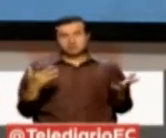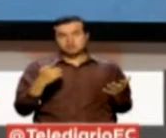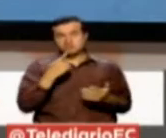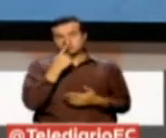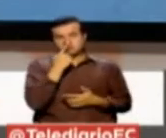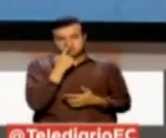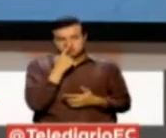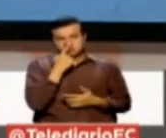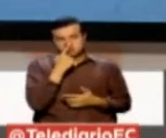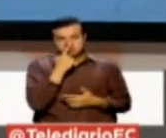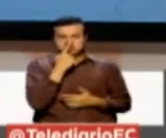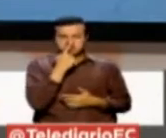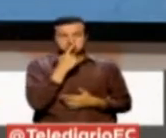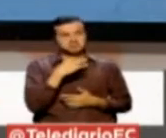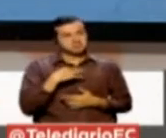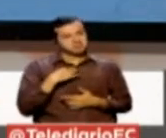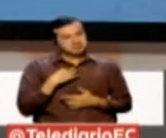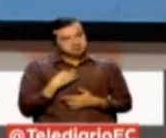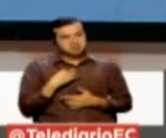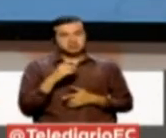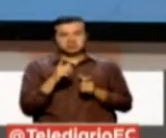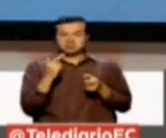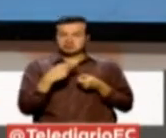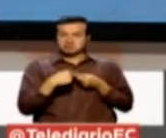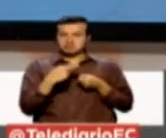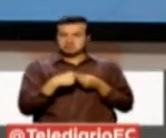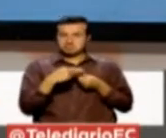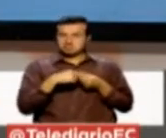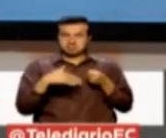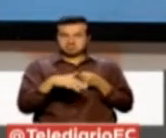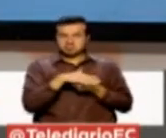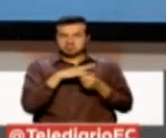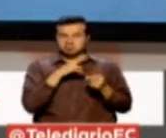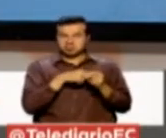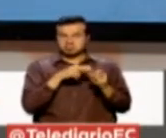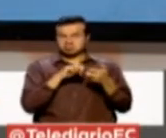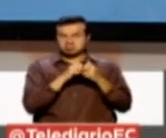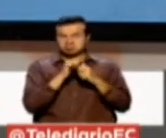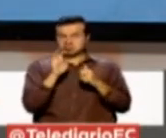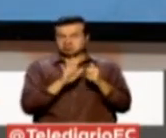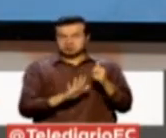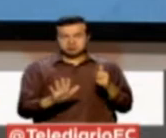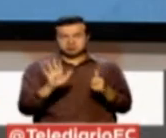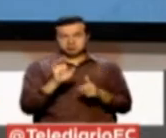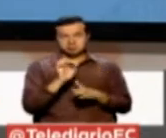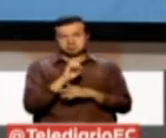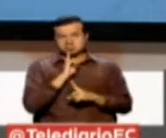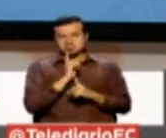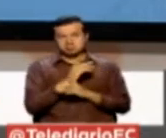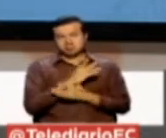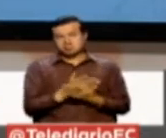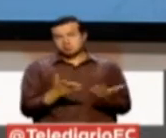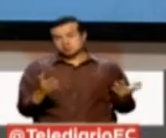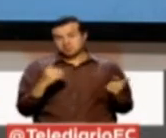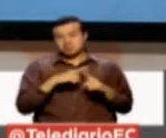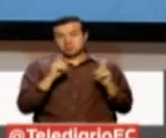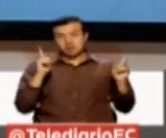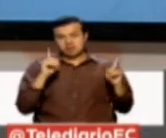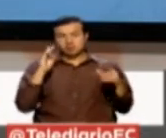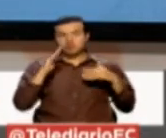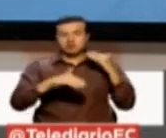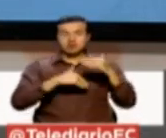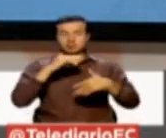intención, la participación de los ciudadanos en los grandes problemas del país, pero posteriormente